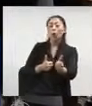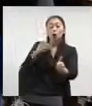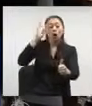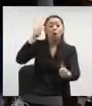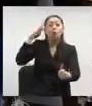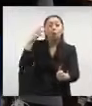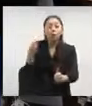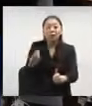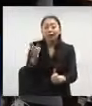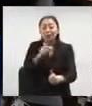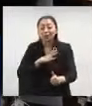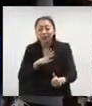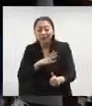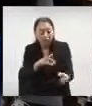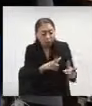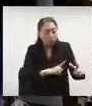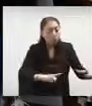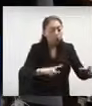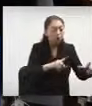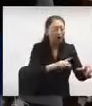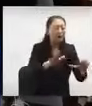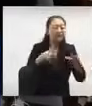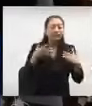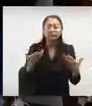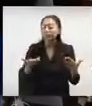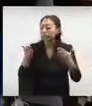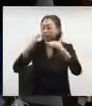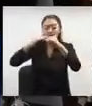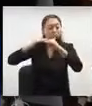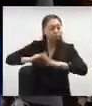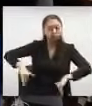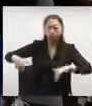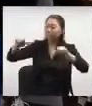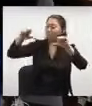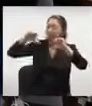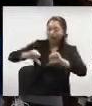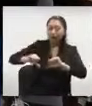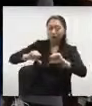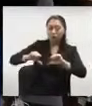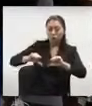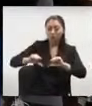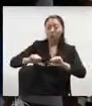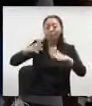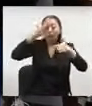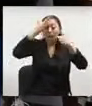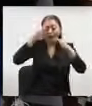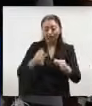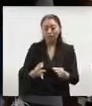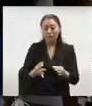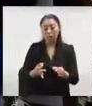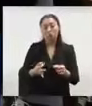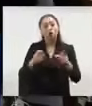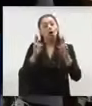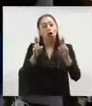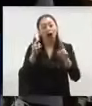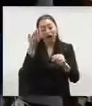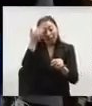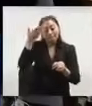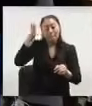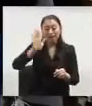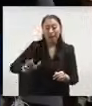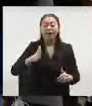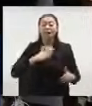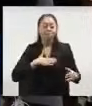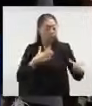de instalaciones, sería terrible, catastrófico. Tomar la decisión, yo espero que el día de mañana que mi